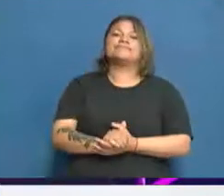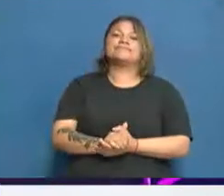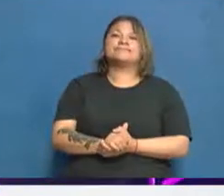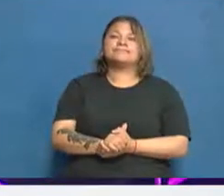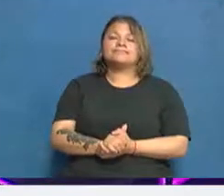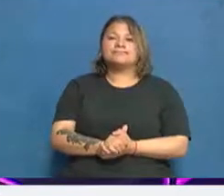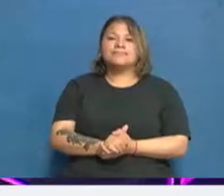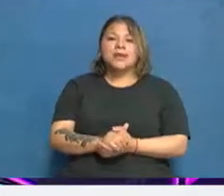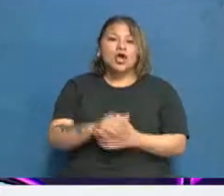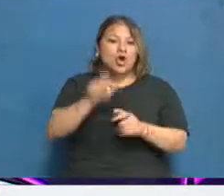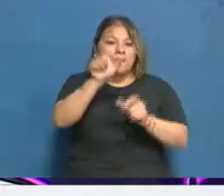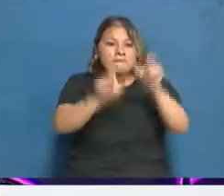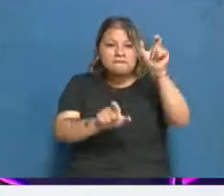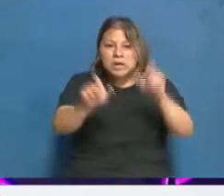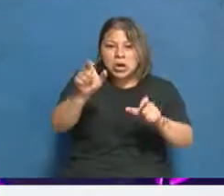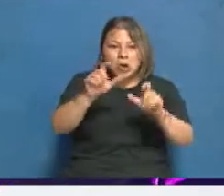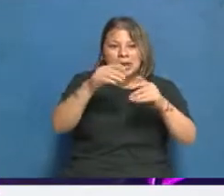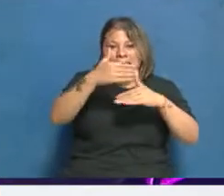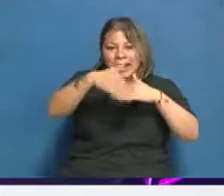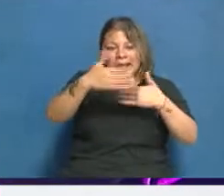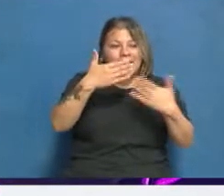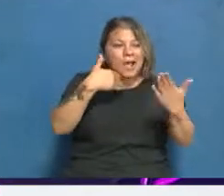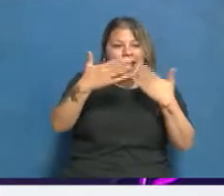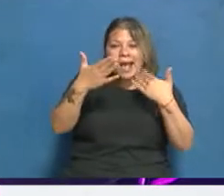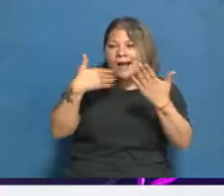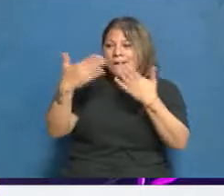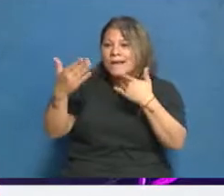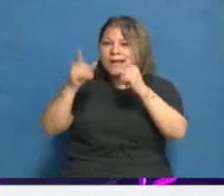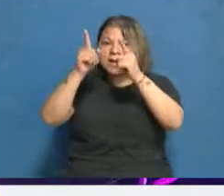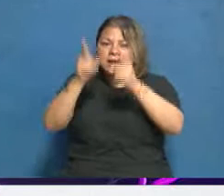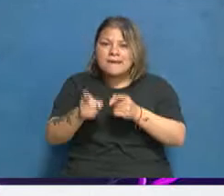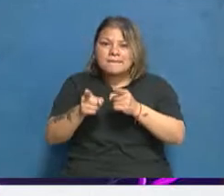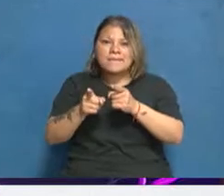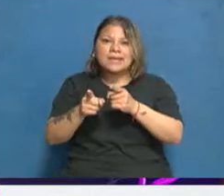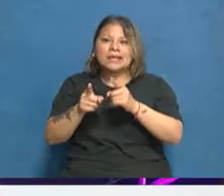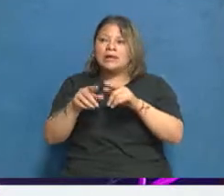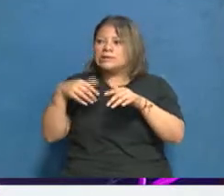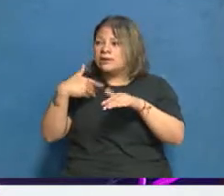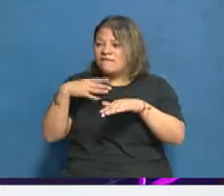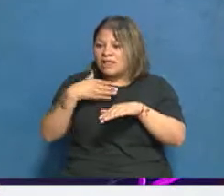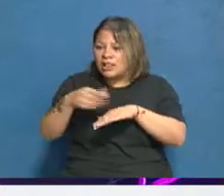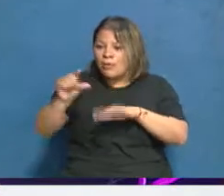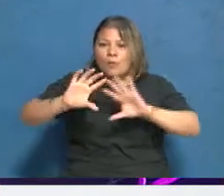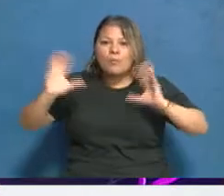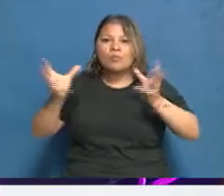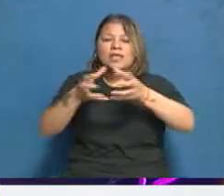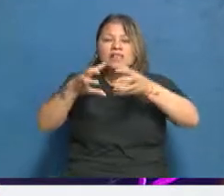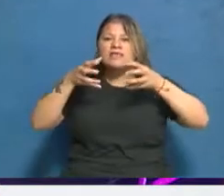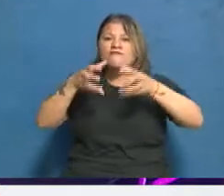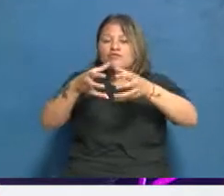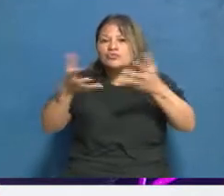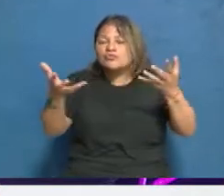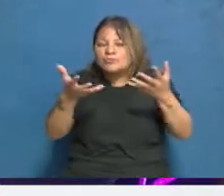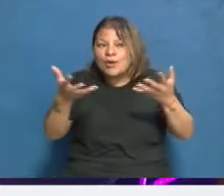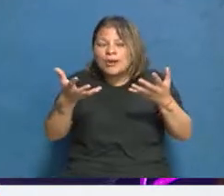Seba, hablaste con gente también respecto de estos incrementos y también la cercanía con el Mundial, ¿no? De alguna manera es